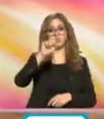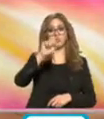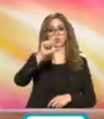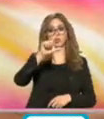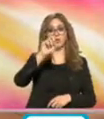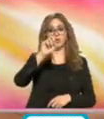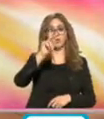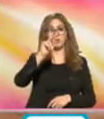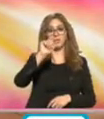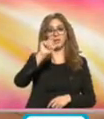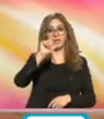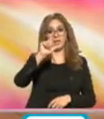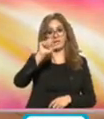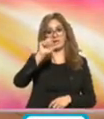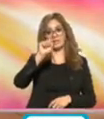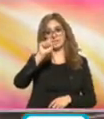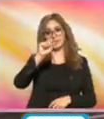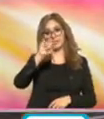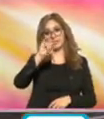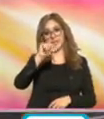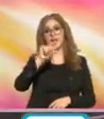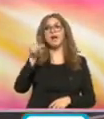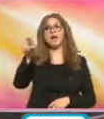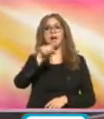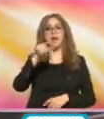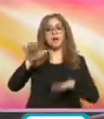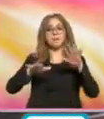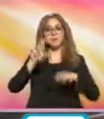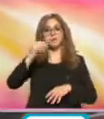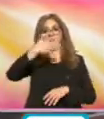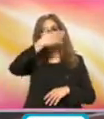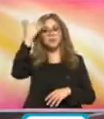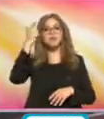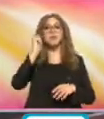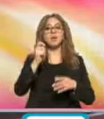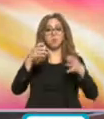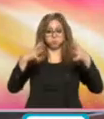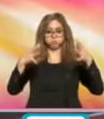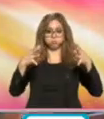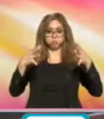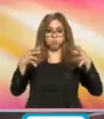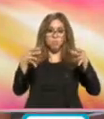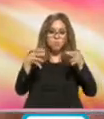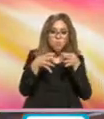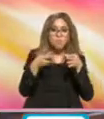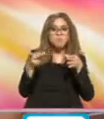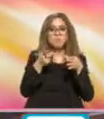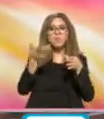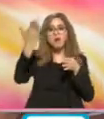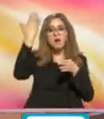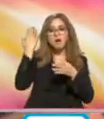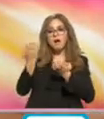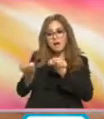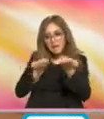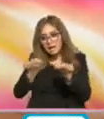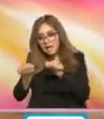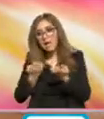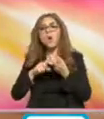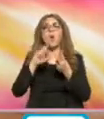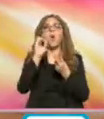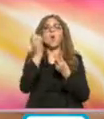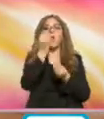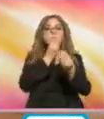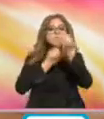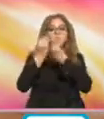veces a lo mejor no sabíamos que existía, la posibilidad de reducir tus muslos para aquellas personas que a lo mejor ya ni con ejercicio, ni con dietas, ni con nada, solo la cirugía